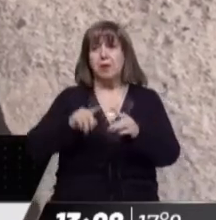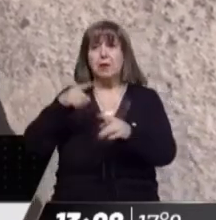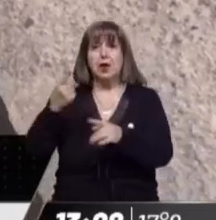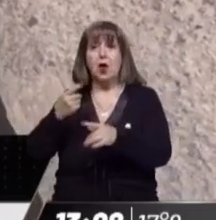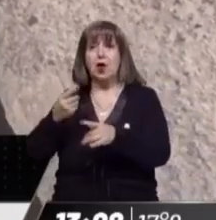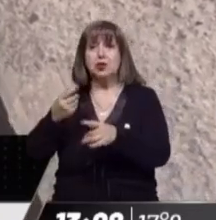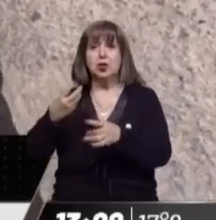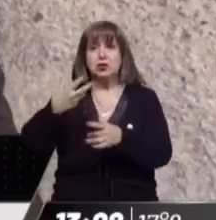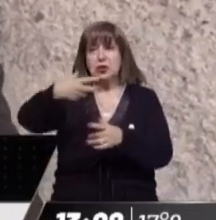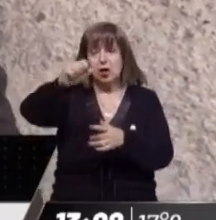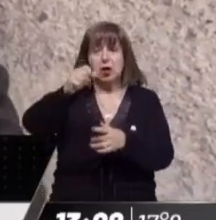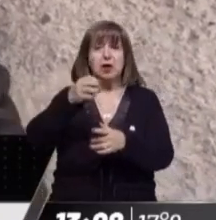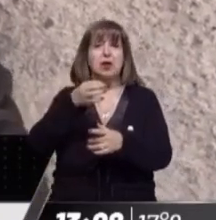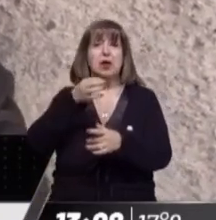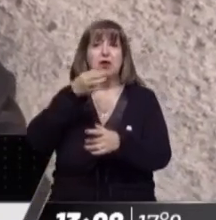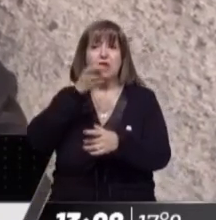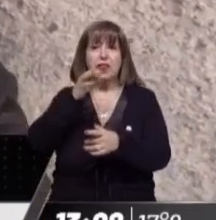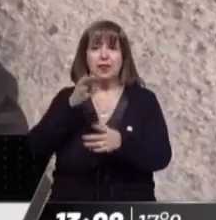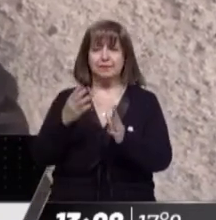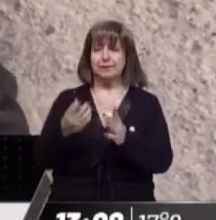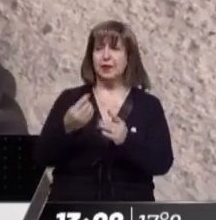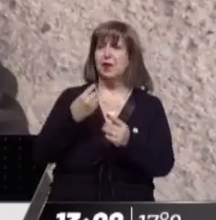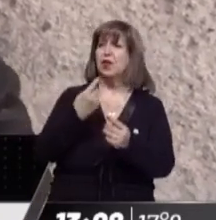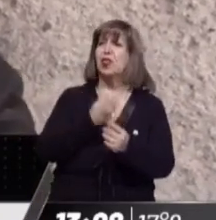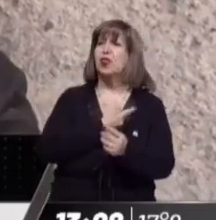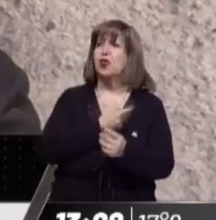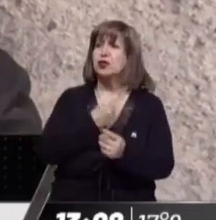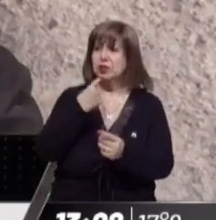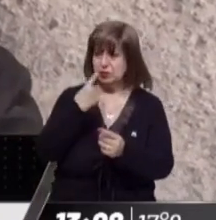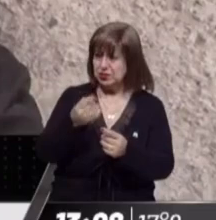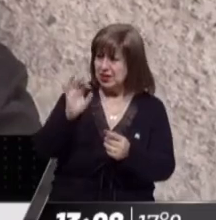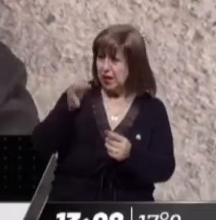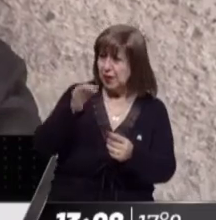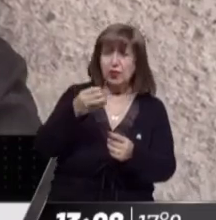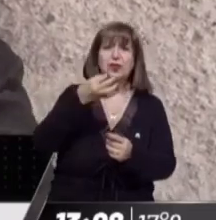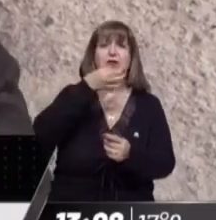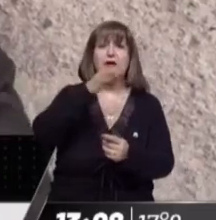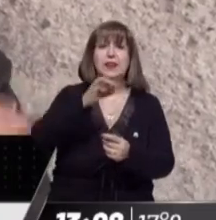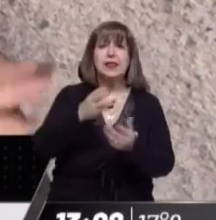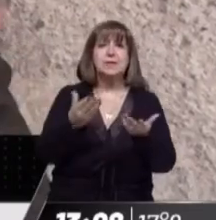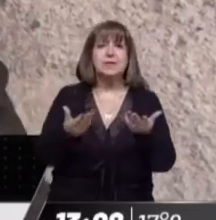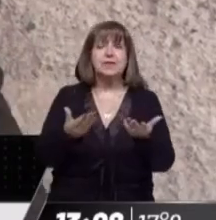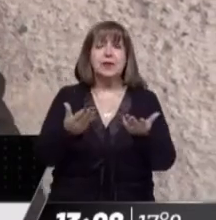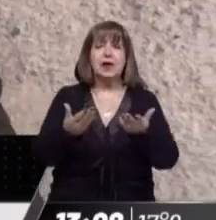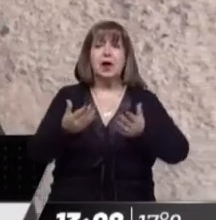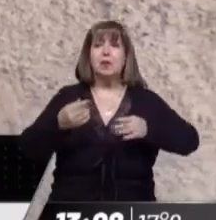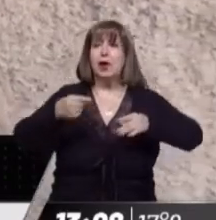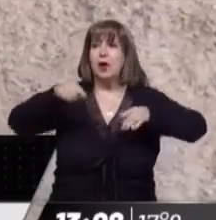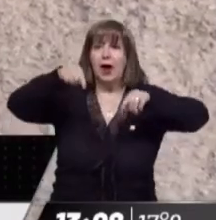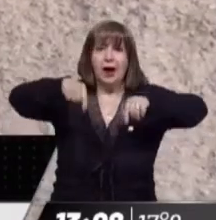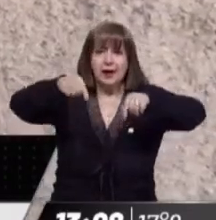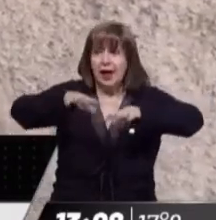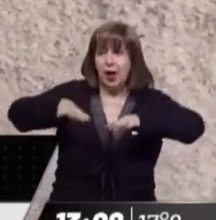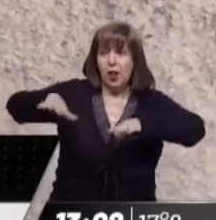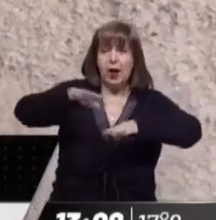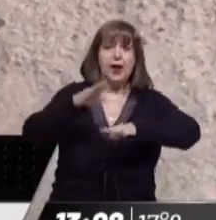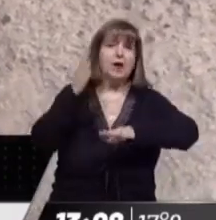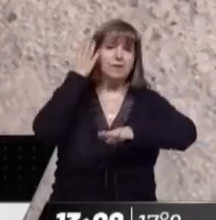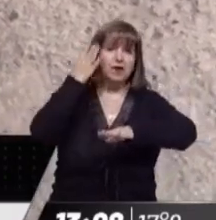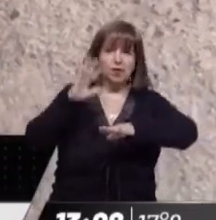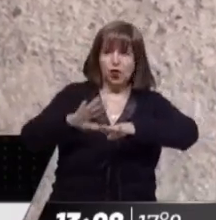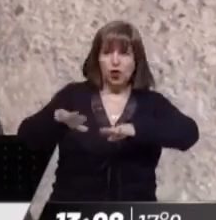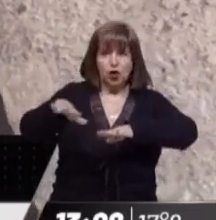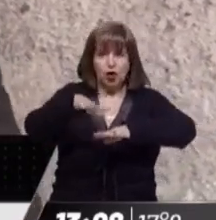he estado también dicen que en el Facebook en el tema de en comercios de la zona y pueden ser en el mismo